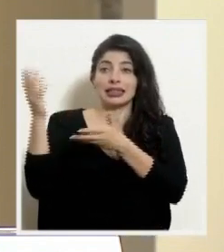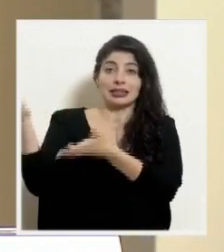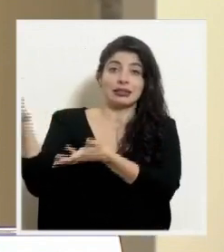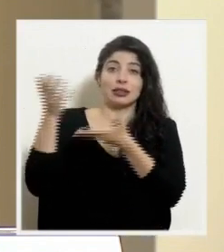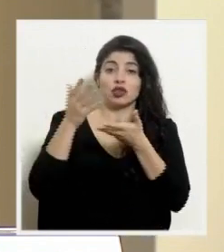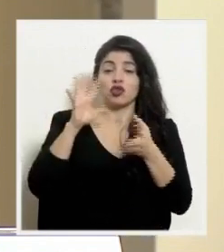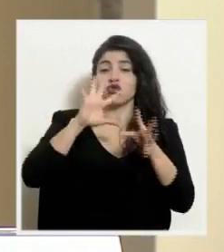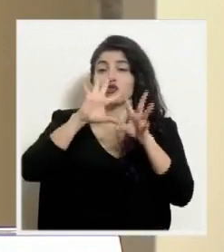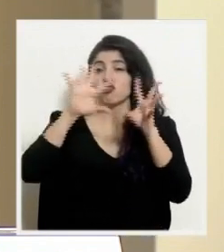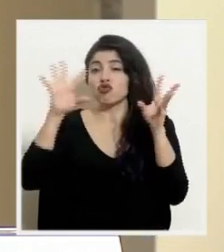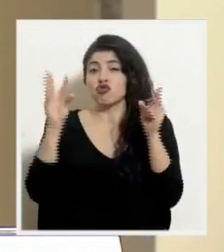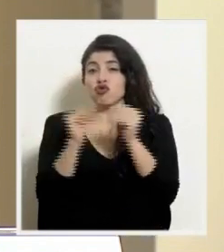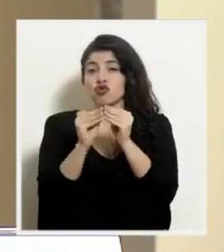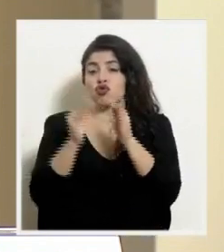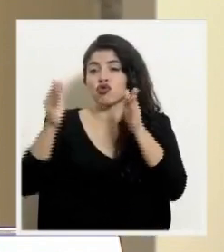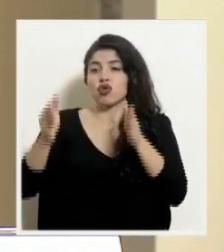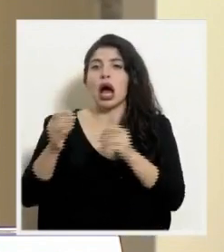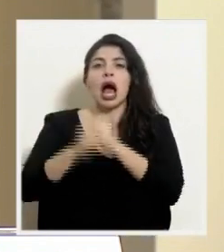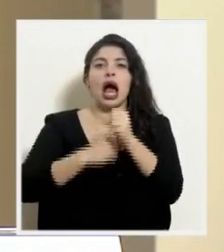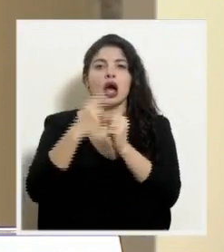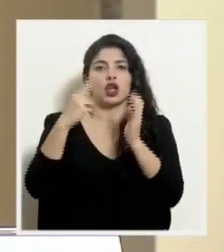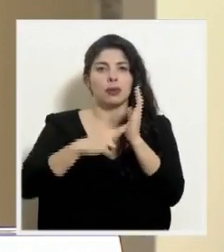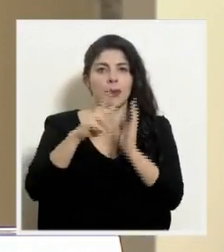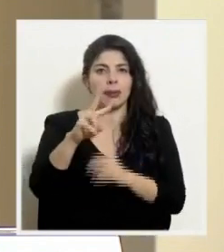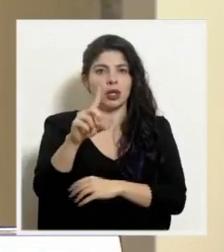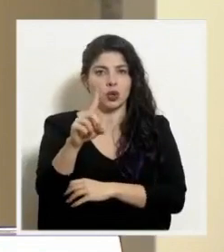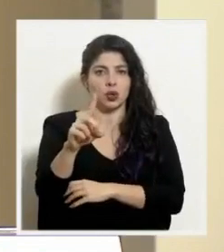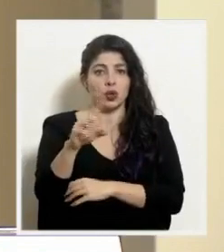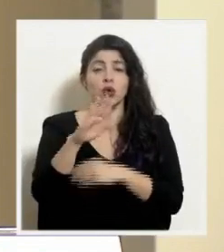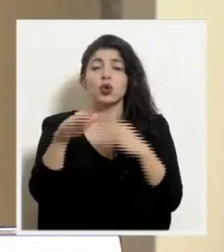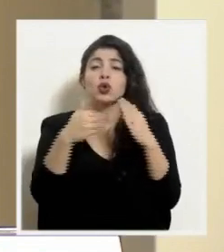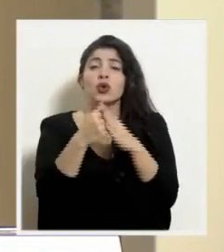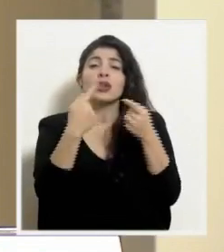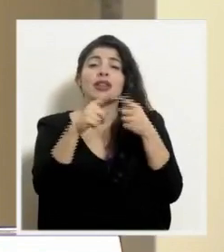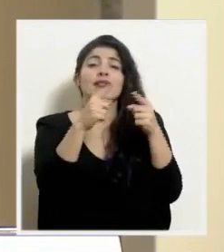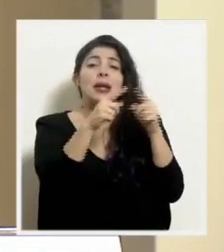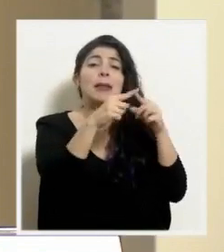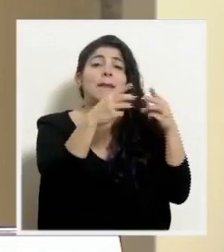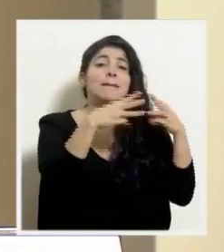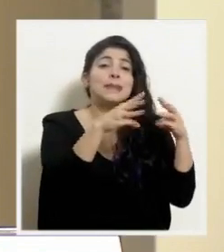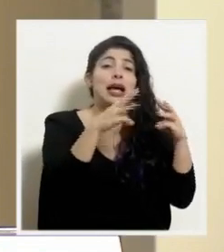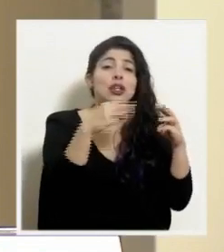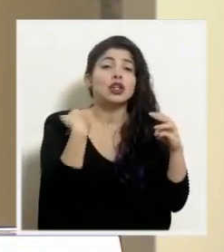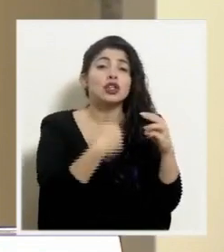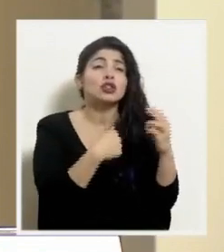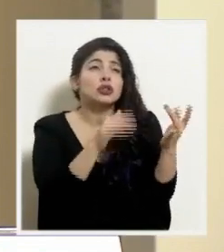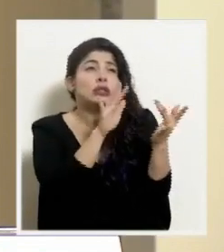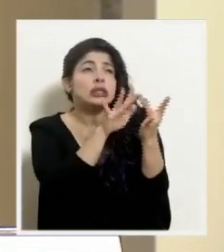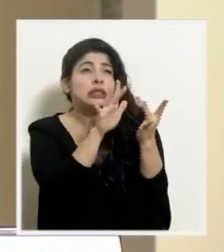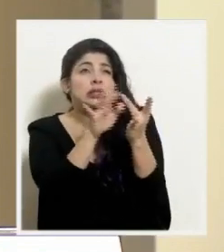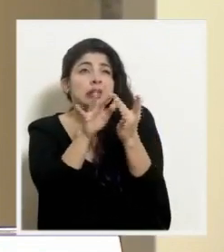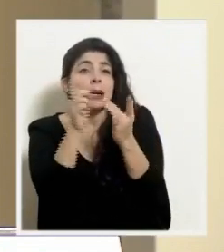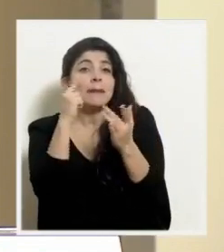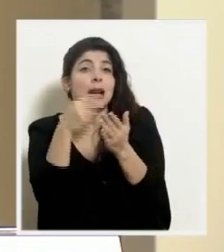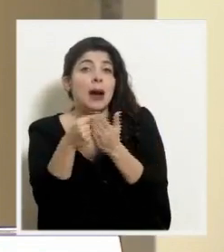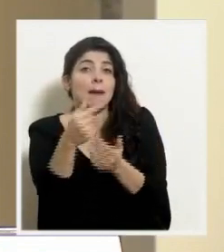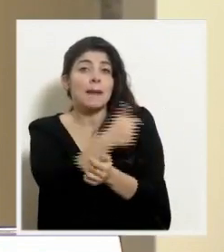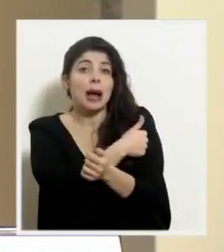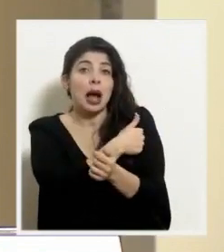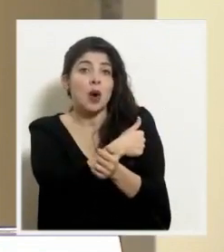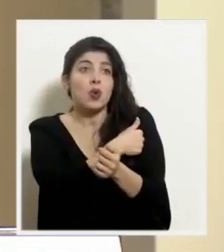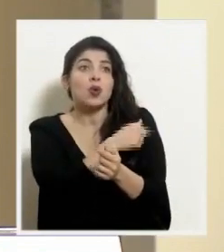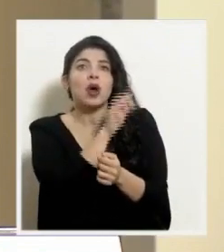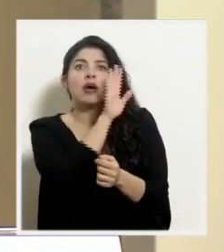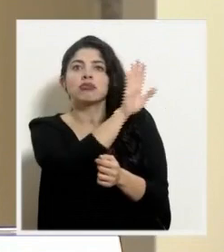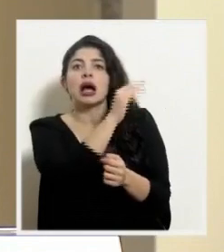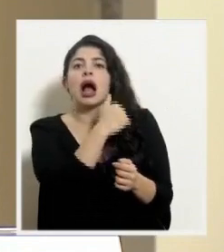en su totalidad durante el 2021. Todos los mecanismos por los que hemos apostado para la compra de vacunas tienen